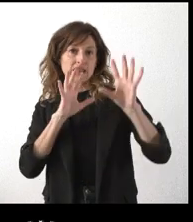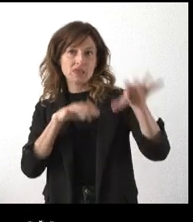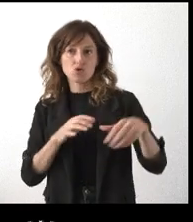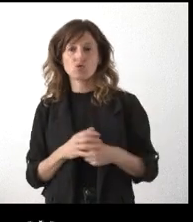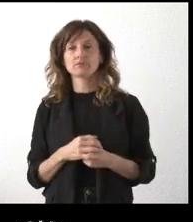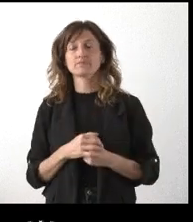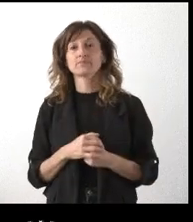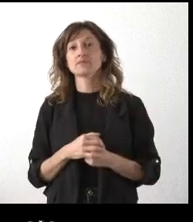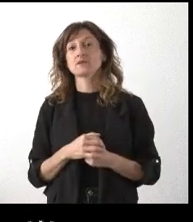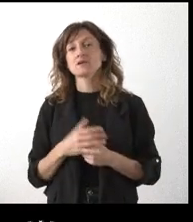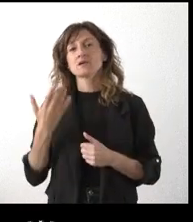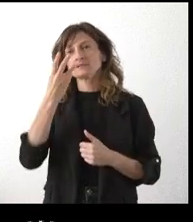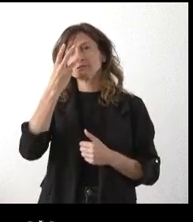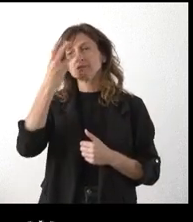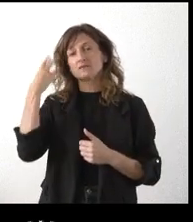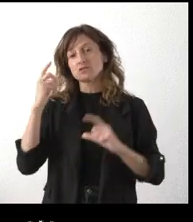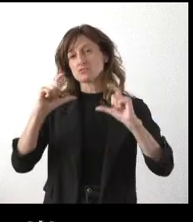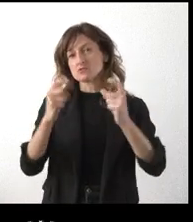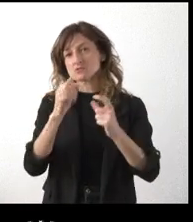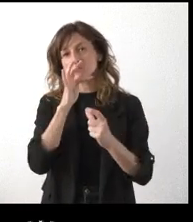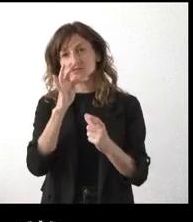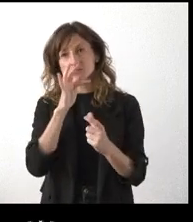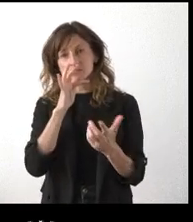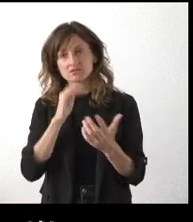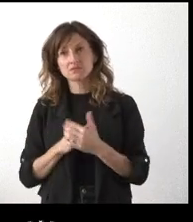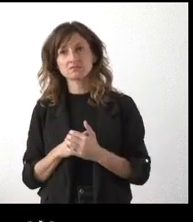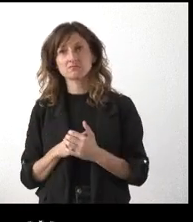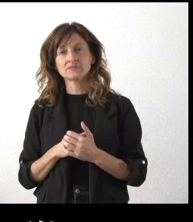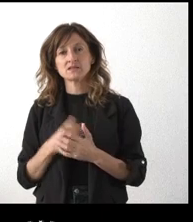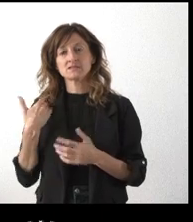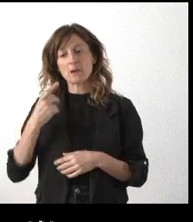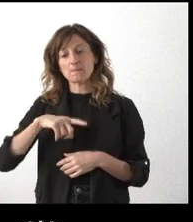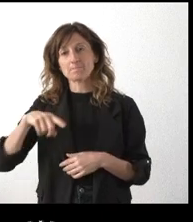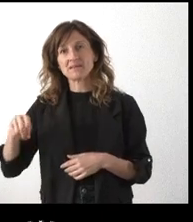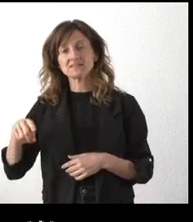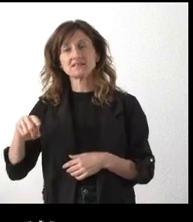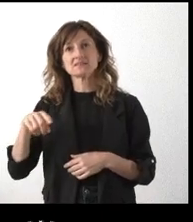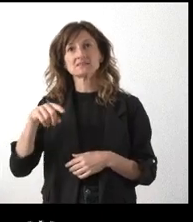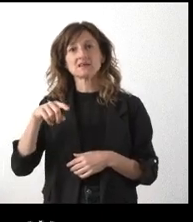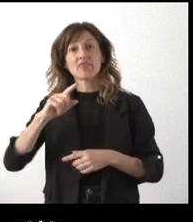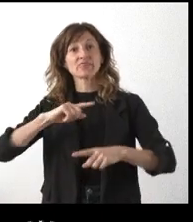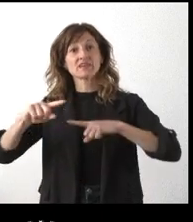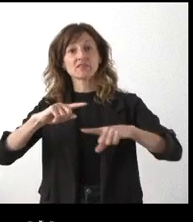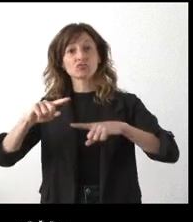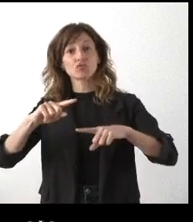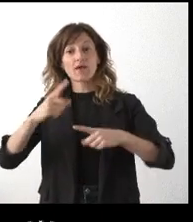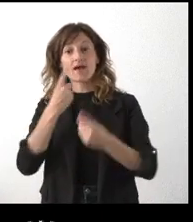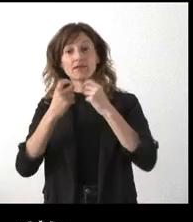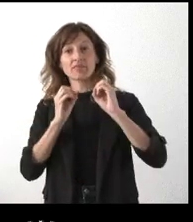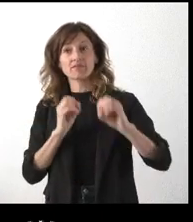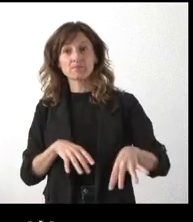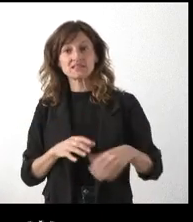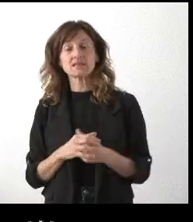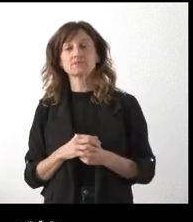que hace casi tres años que uno se reúne que se produce la última reunión y que hace meses ya que dimitió la directora de la agencia no sé